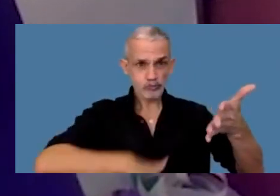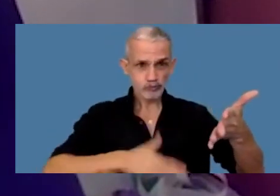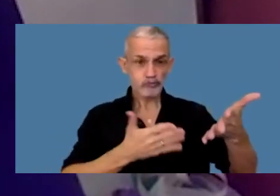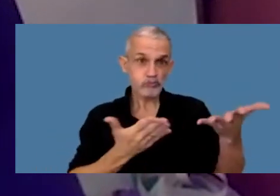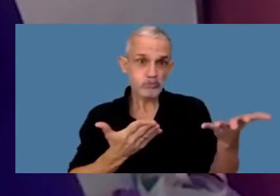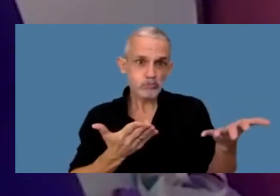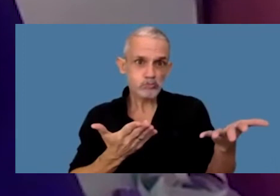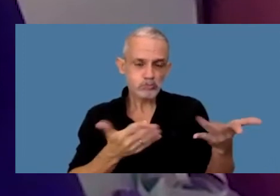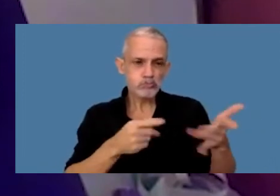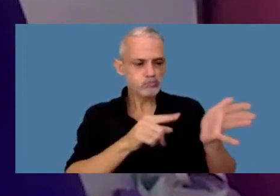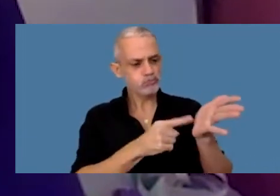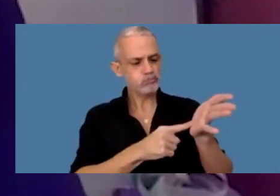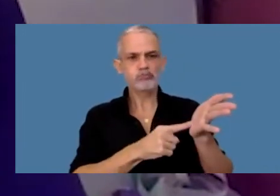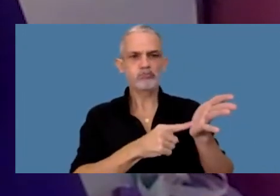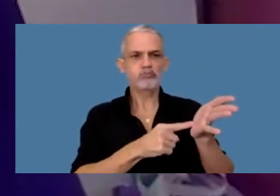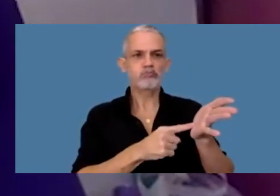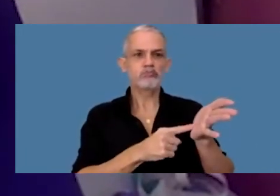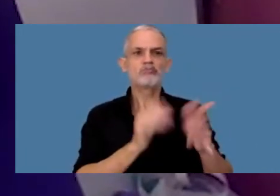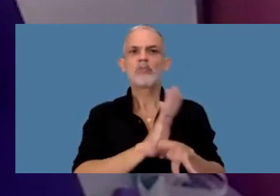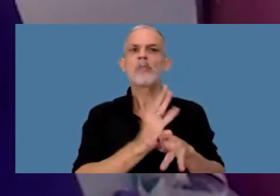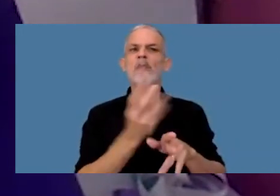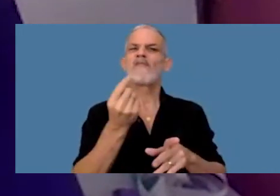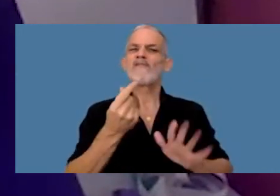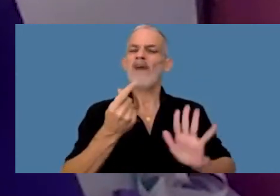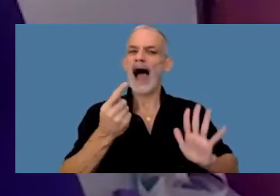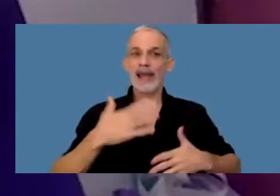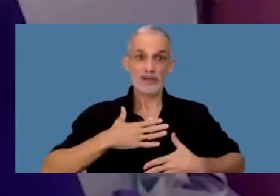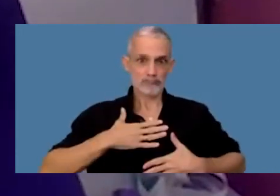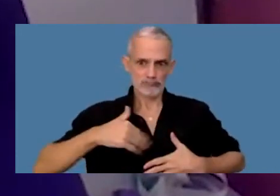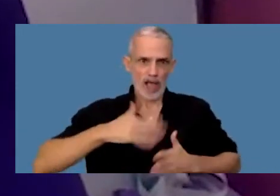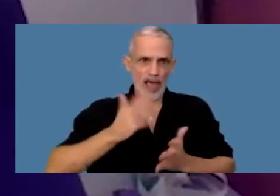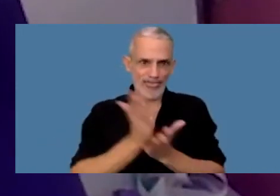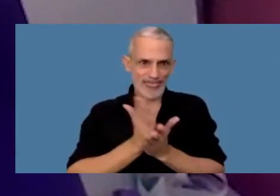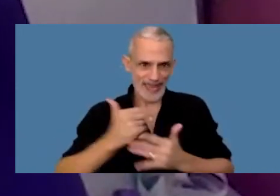que vendría a ser como